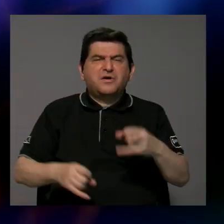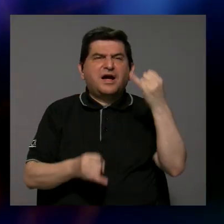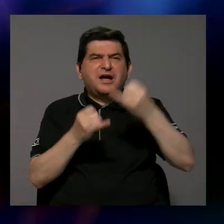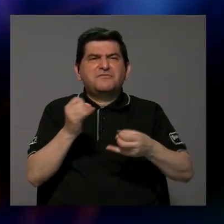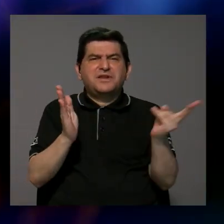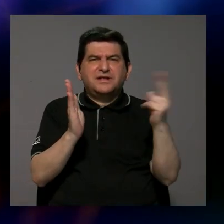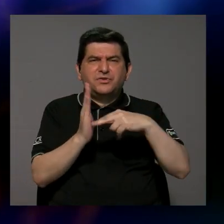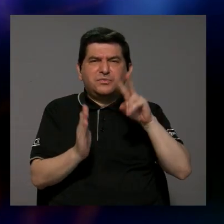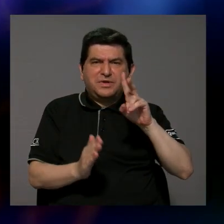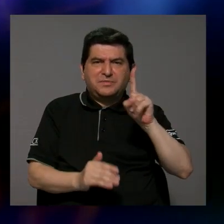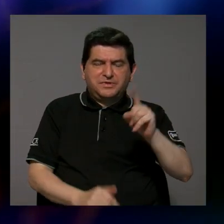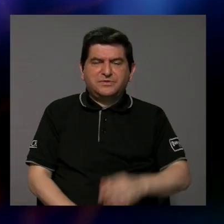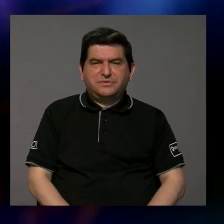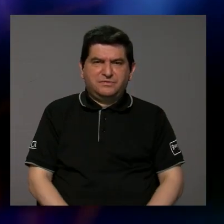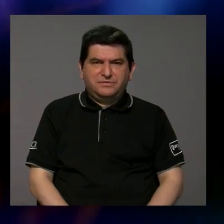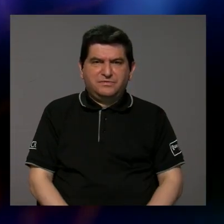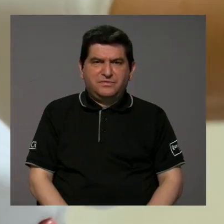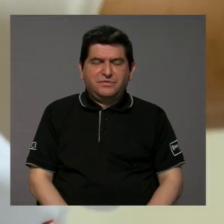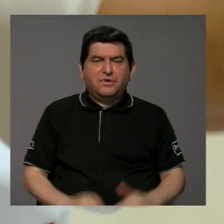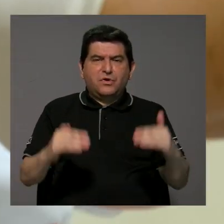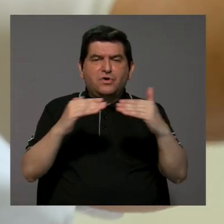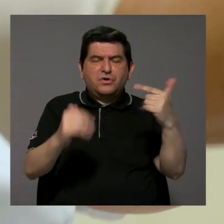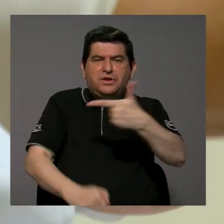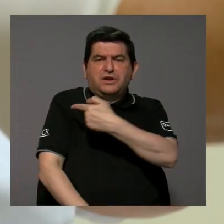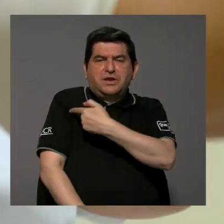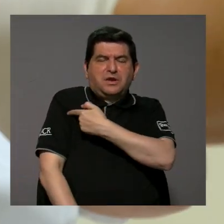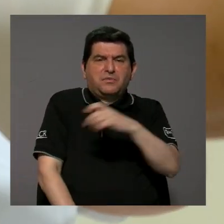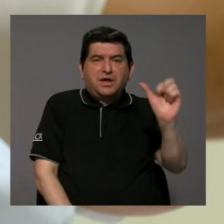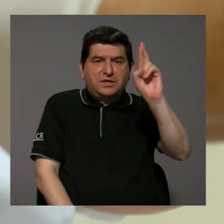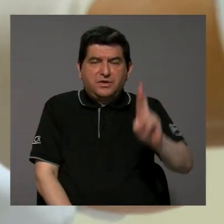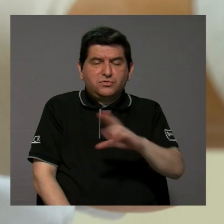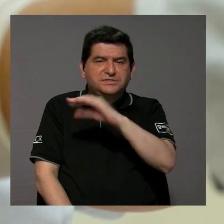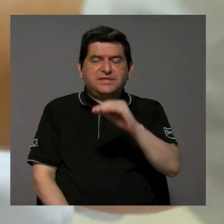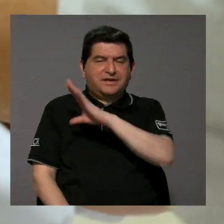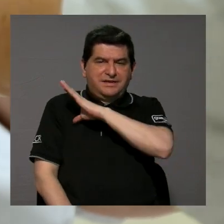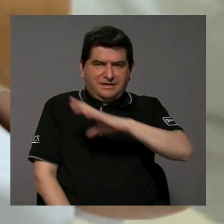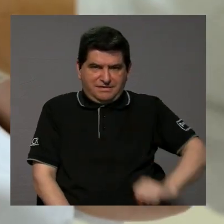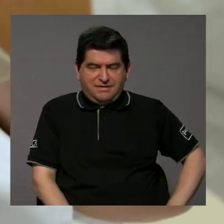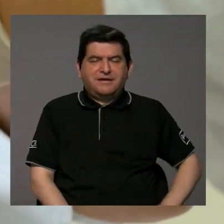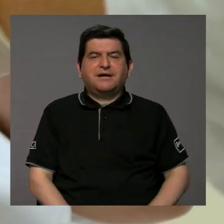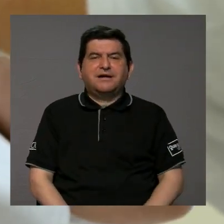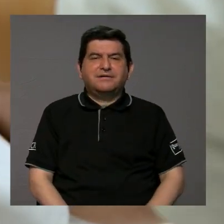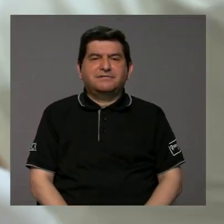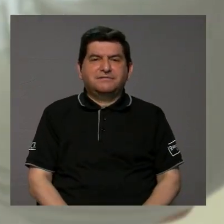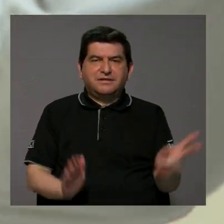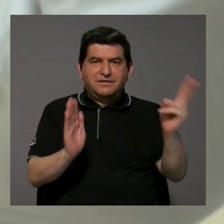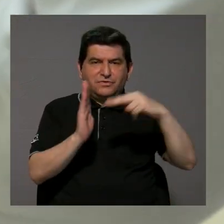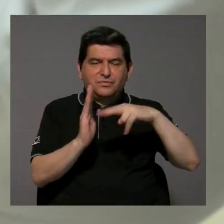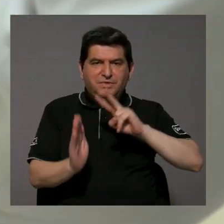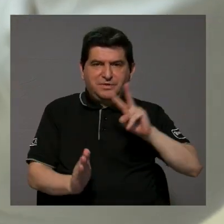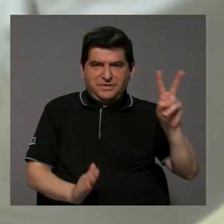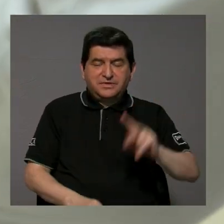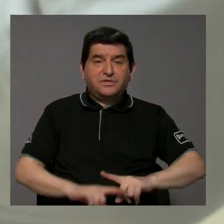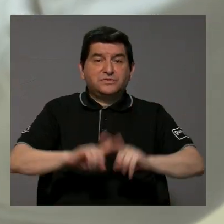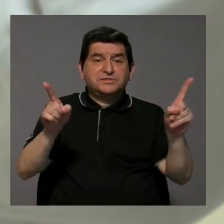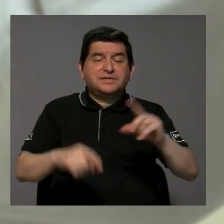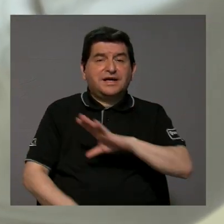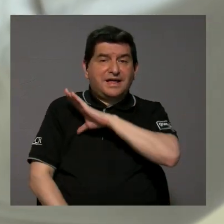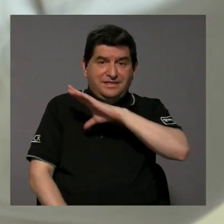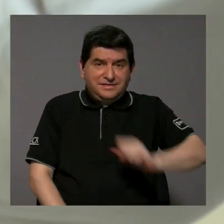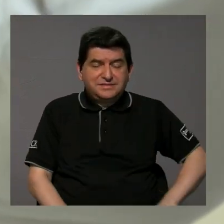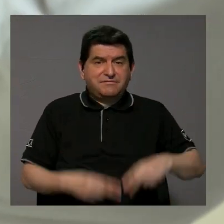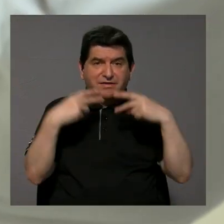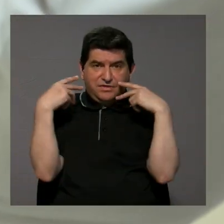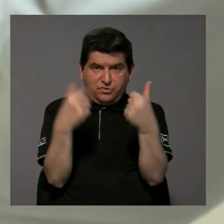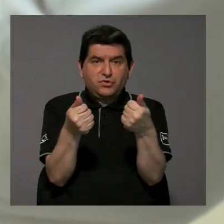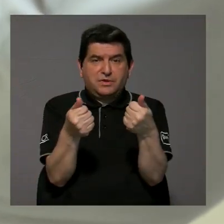hacia fines del 2021 había alcanzado el nivel de vacunación de Costa Rica y El Salvador, y durante el 2022, a diferencia de El